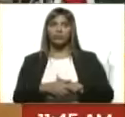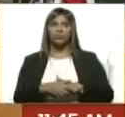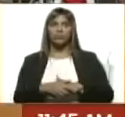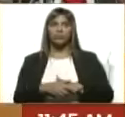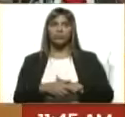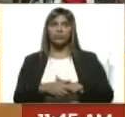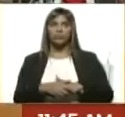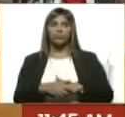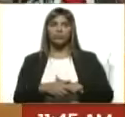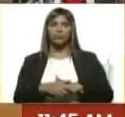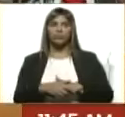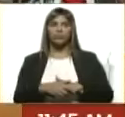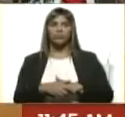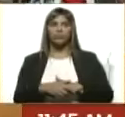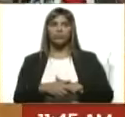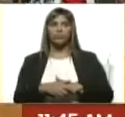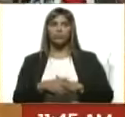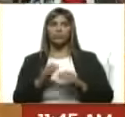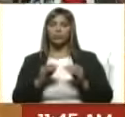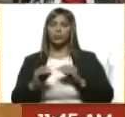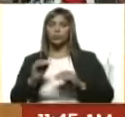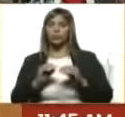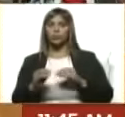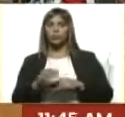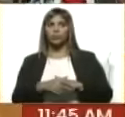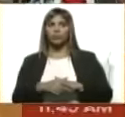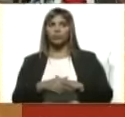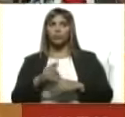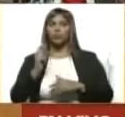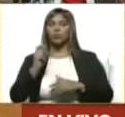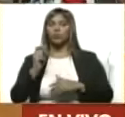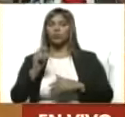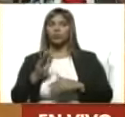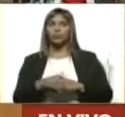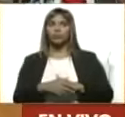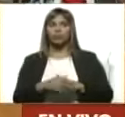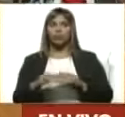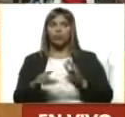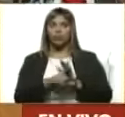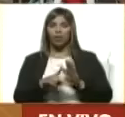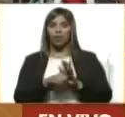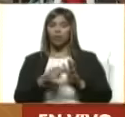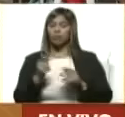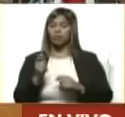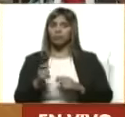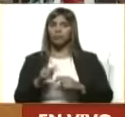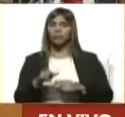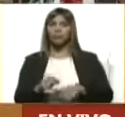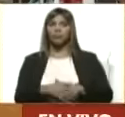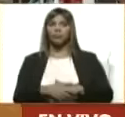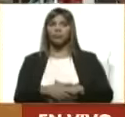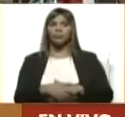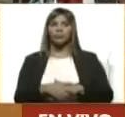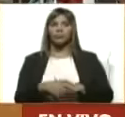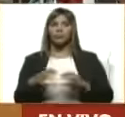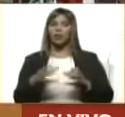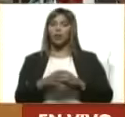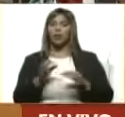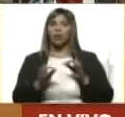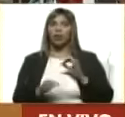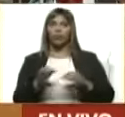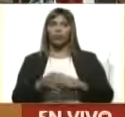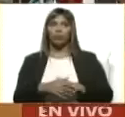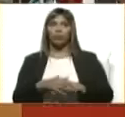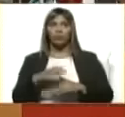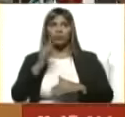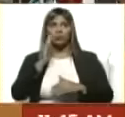10. Corrigiendo detalles. Constitución en mano. Leyes en mano. Con un equipo de abogados